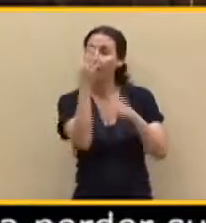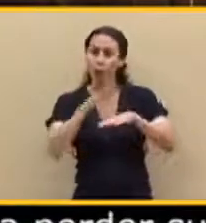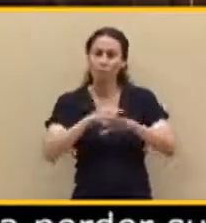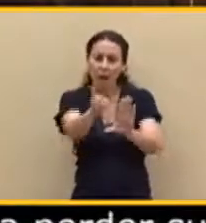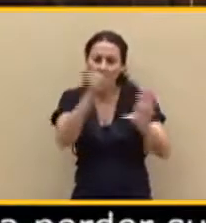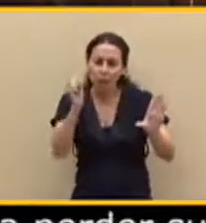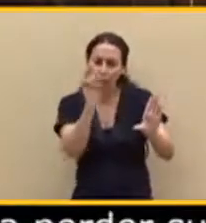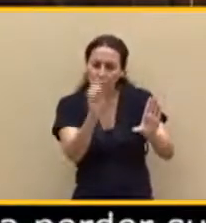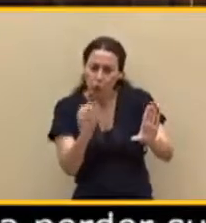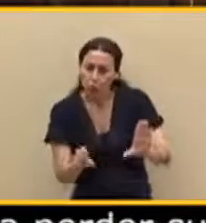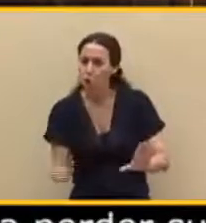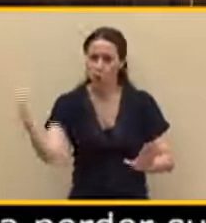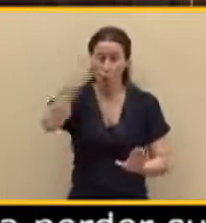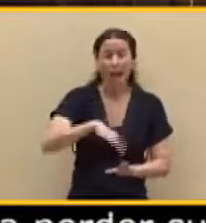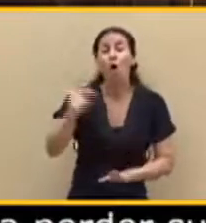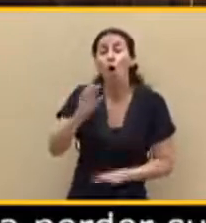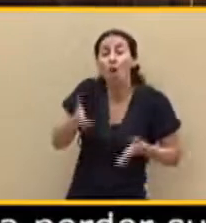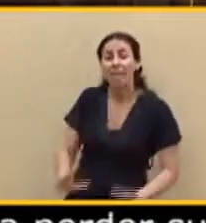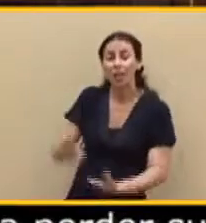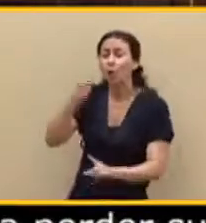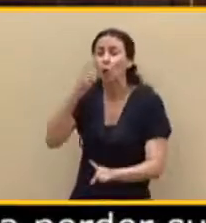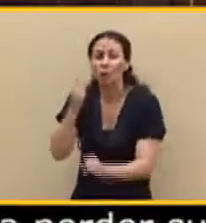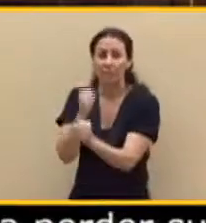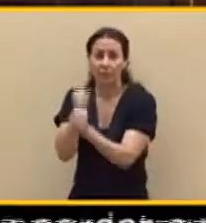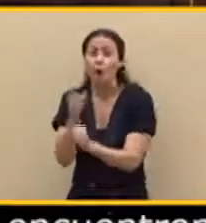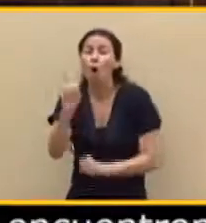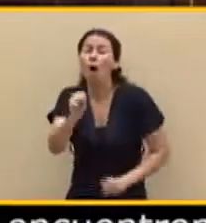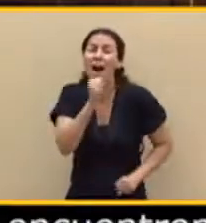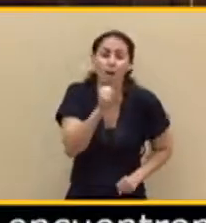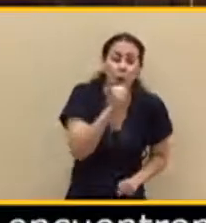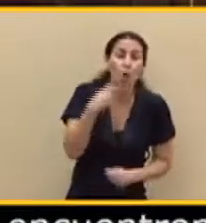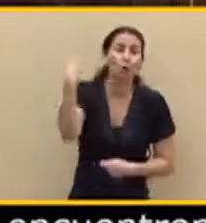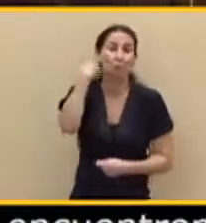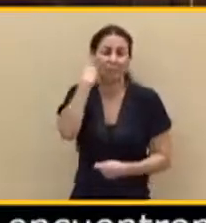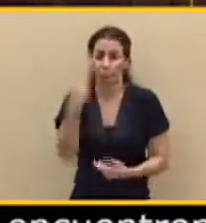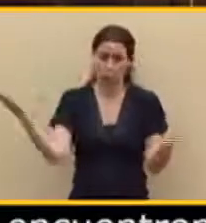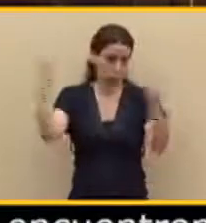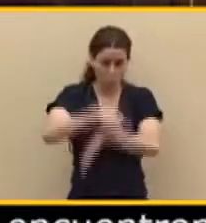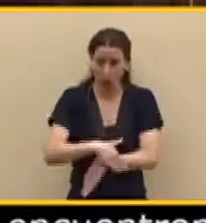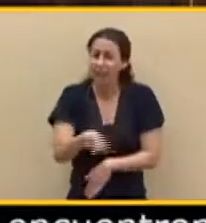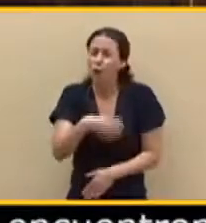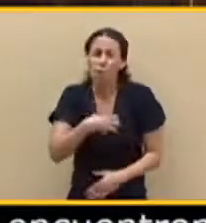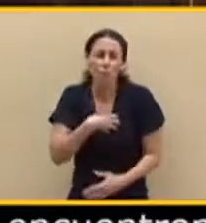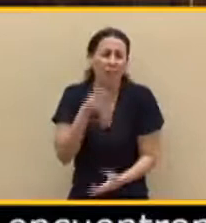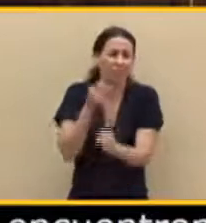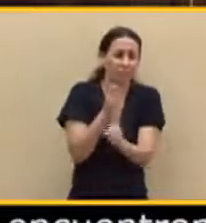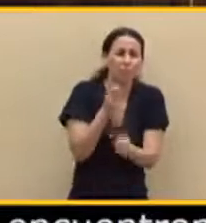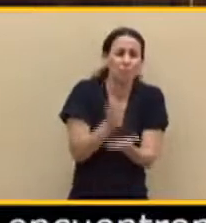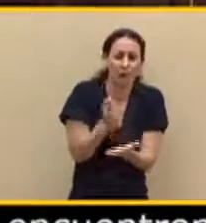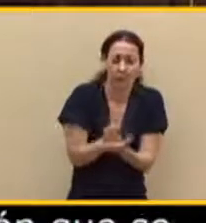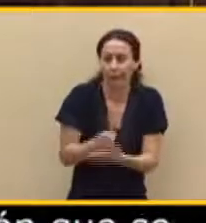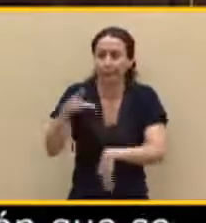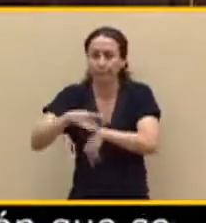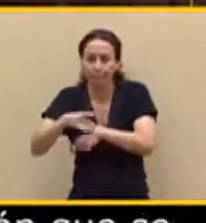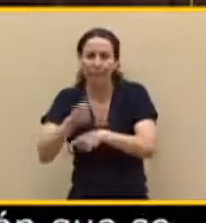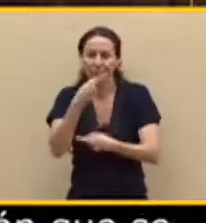hijos no encuentren trabajo, a que sus abuelos y abuelas no reciban la pensión que se merecen, a no poder pagar las medicinas si uno se pone enfermo, a llevarse